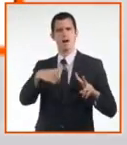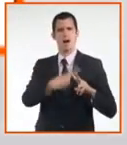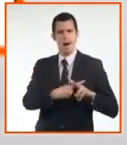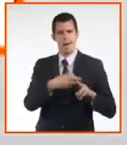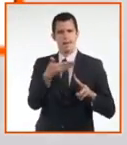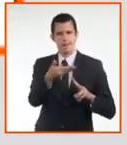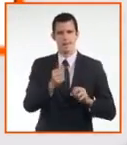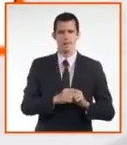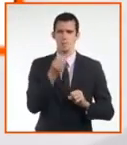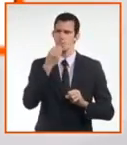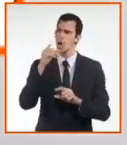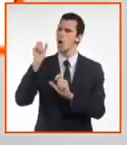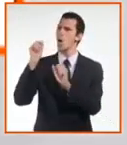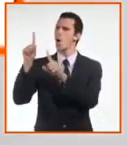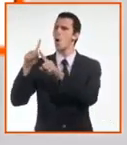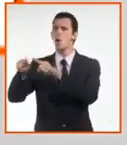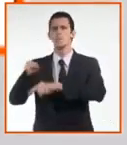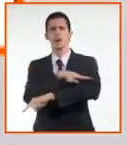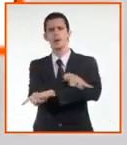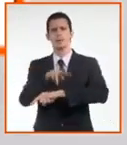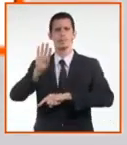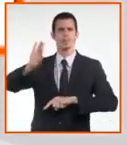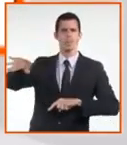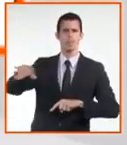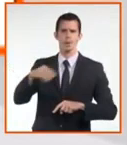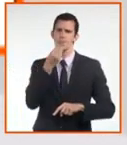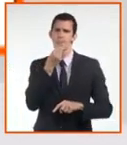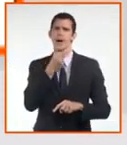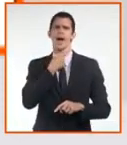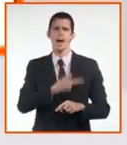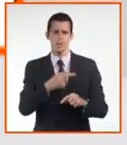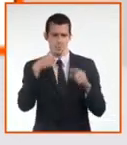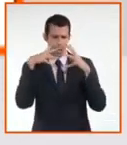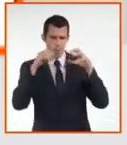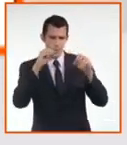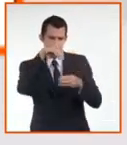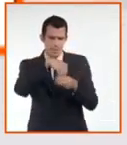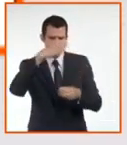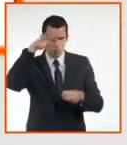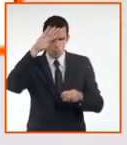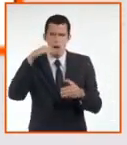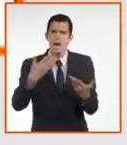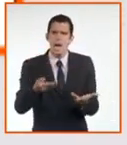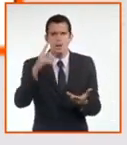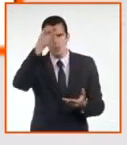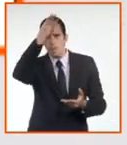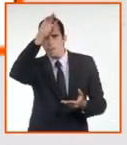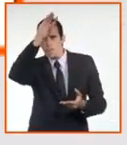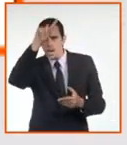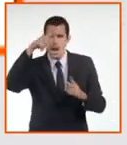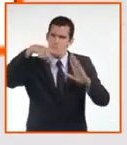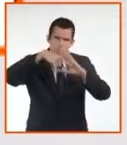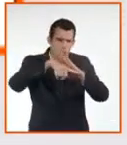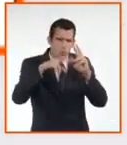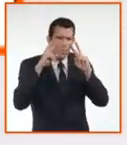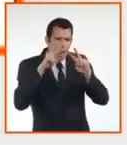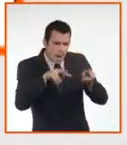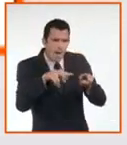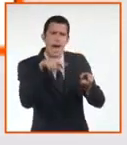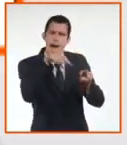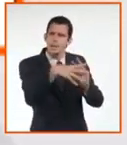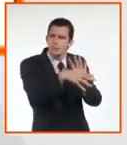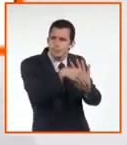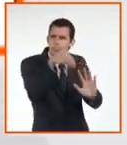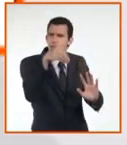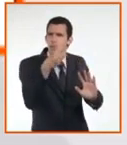que está ese material está en la de manera natural en las minas y bueno y se encuentra la com puede explicar ahí también estudie